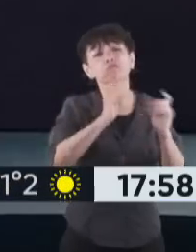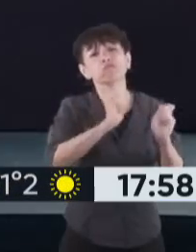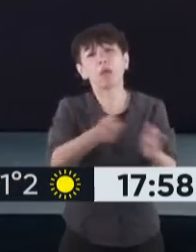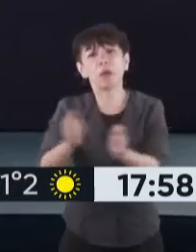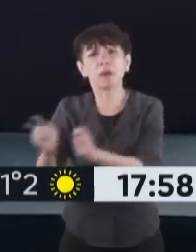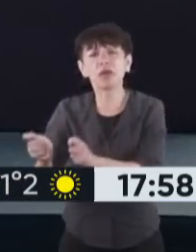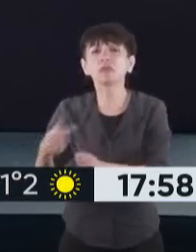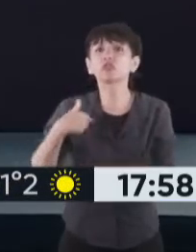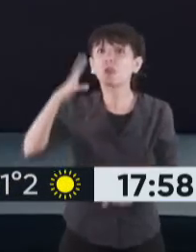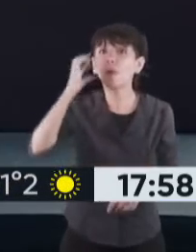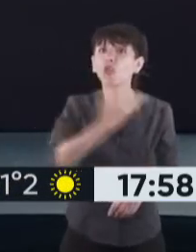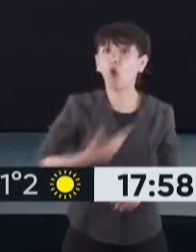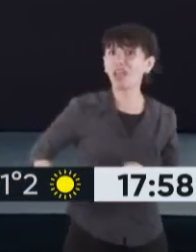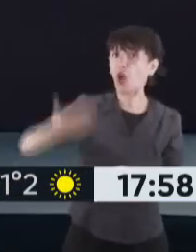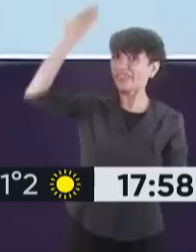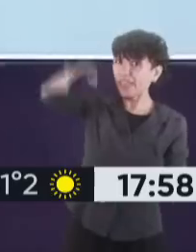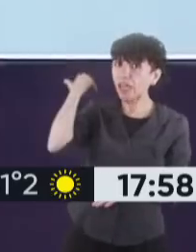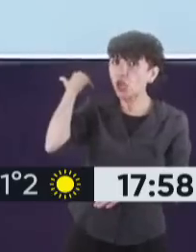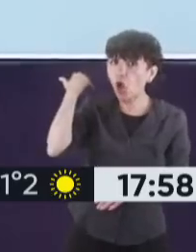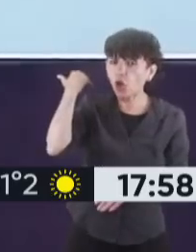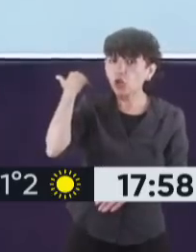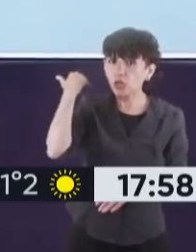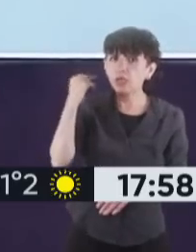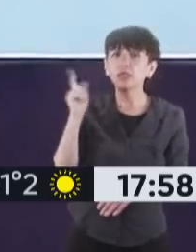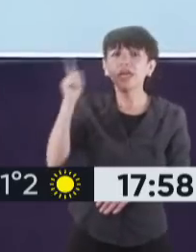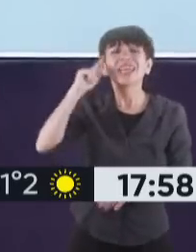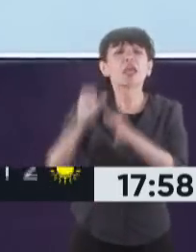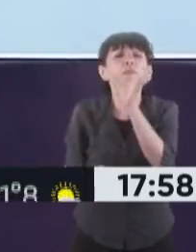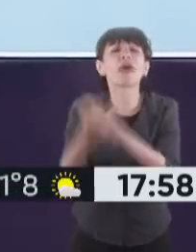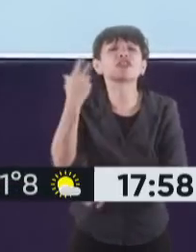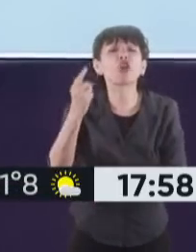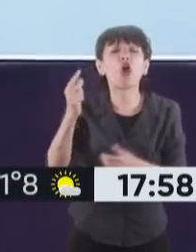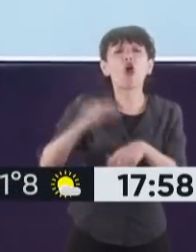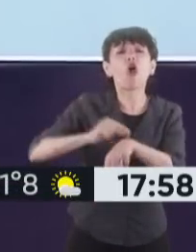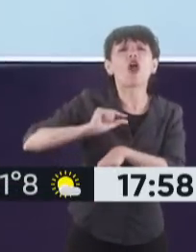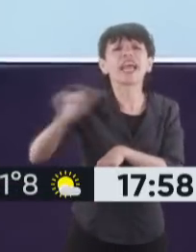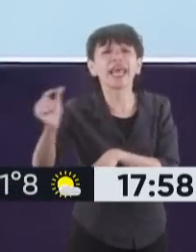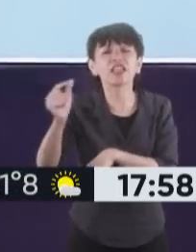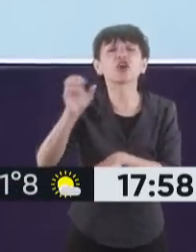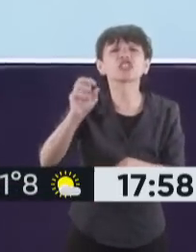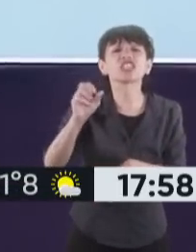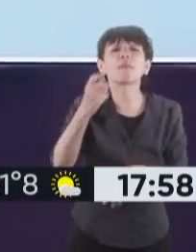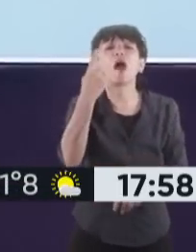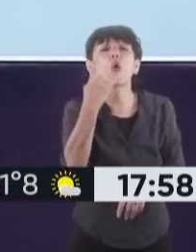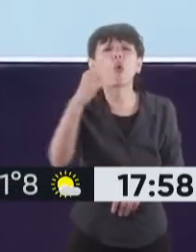recuerdo que el gobierno que me precedió inventó los créditos UBA y entregó solo 14.000